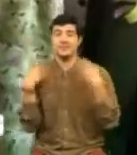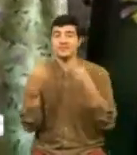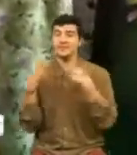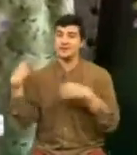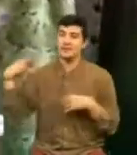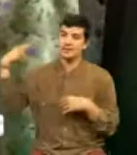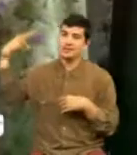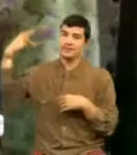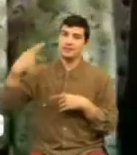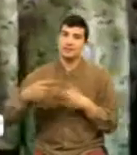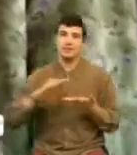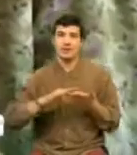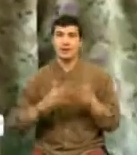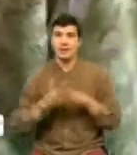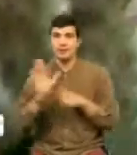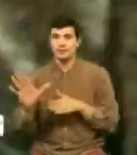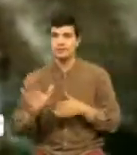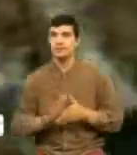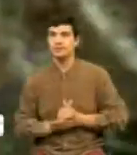de paz.